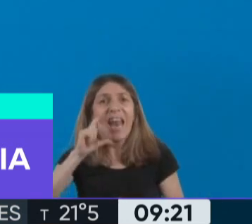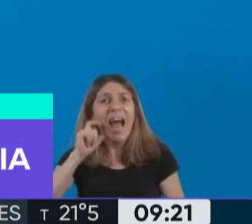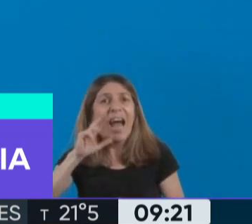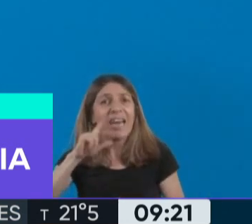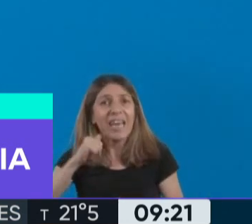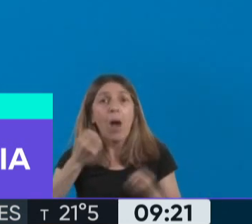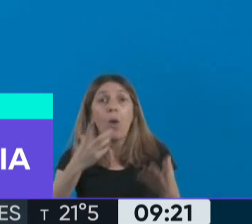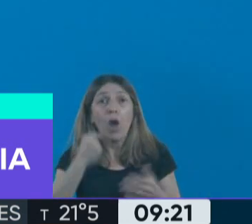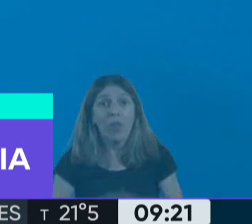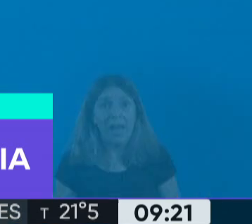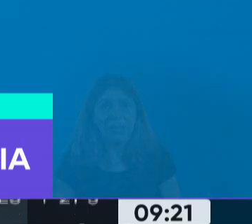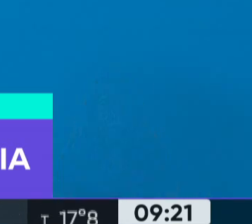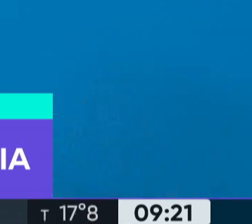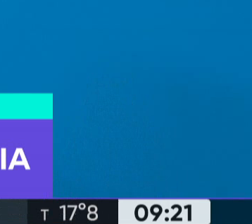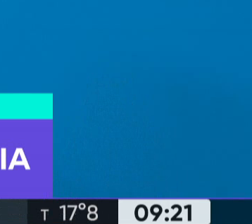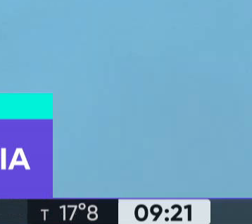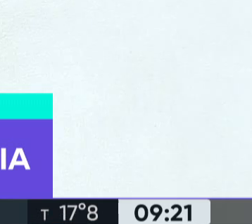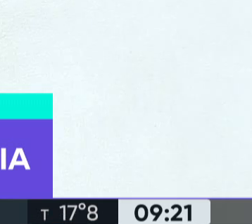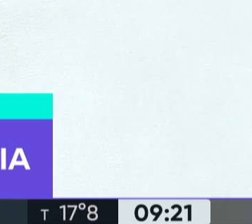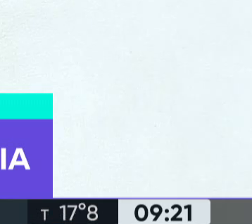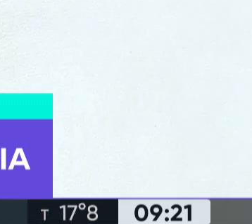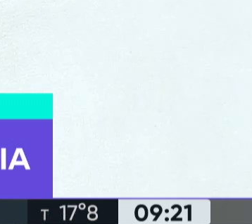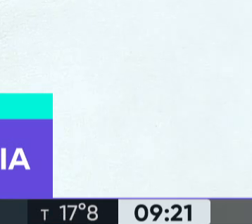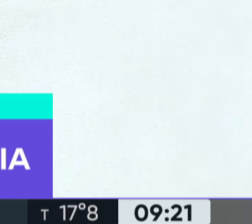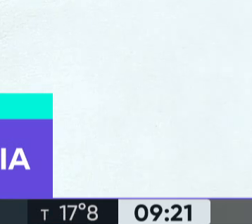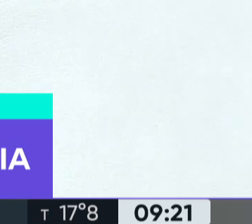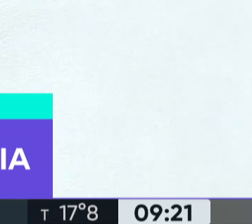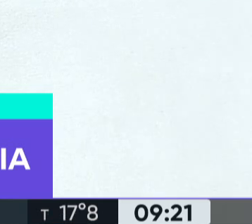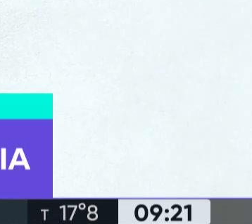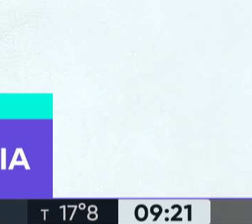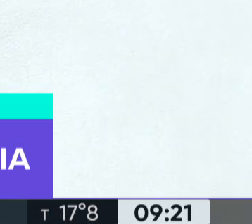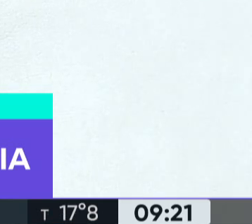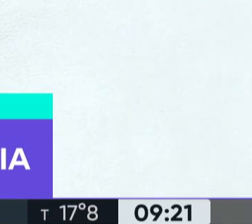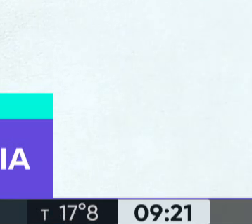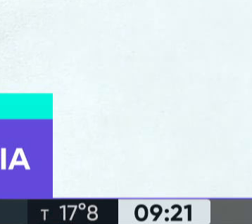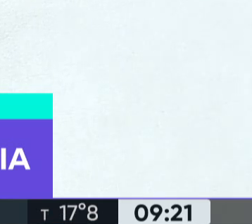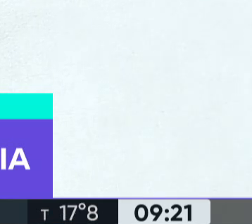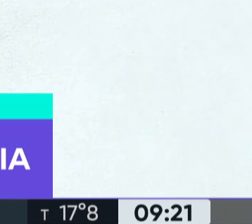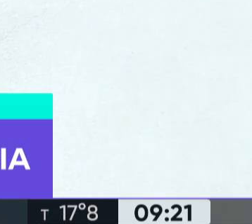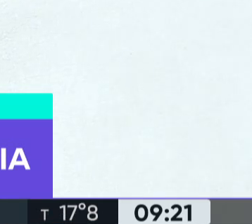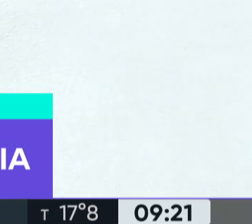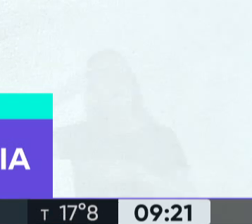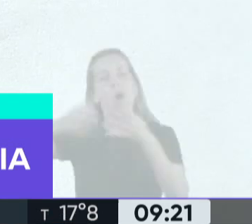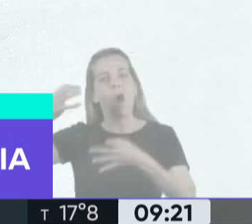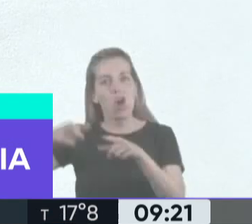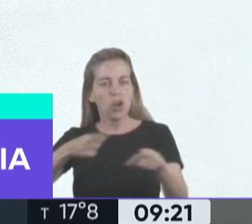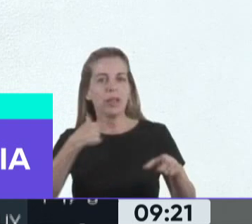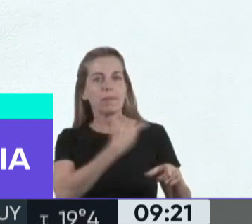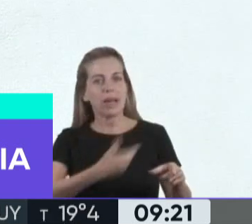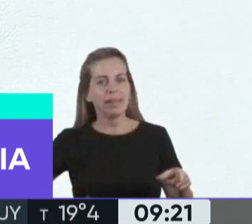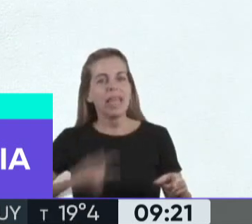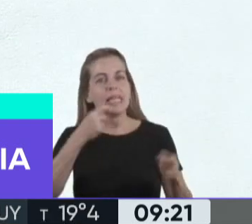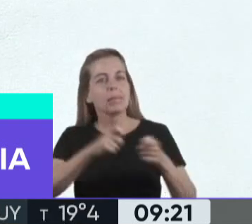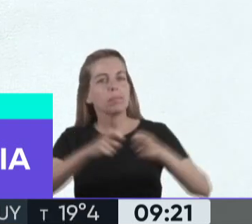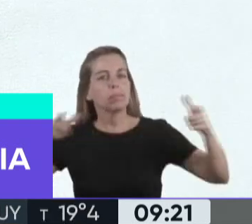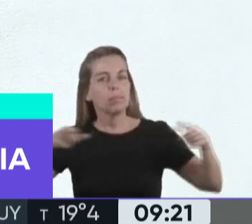buen día. ¿Qué tal, Gabriela? Buen día. Sí, bueno, volviendo al tema de la Corte, el presidente habló de un aumento del